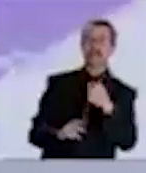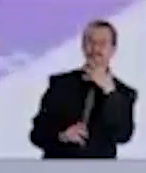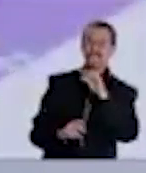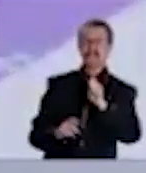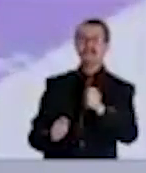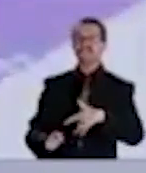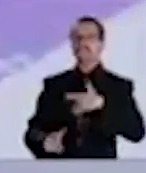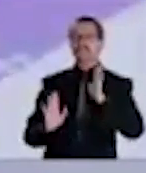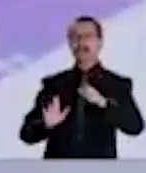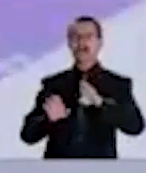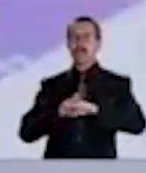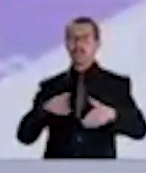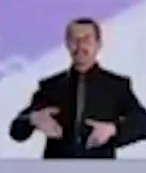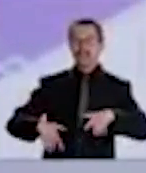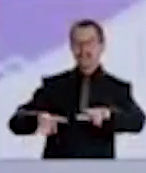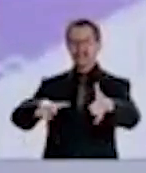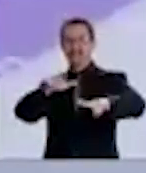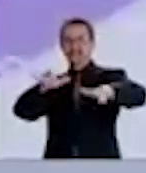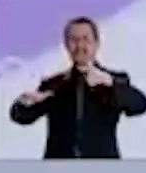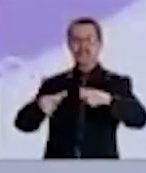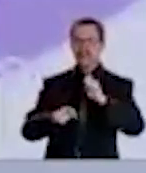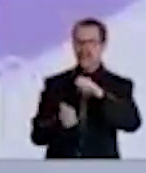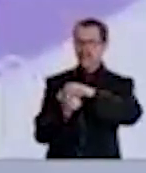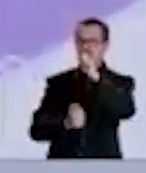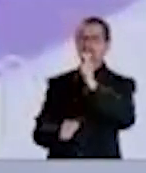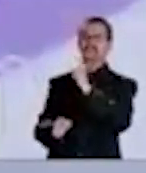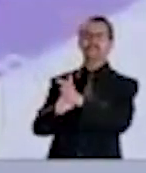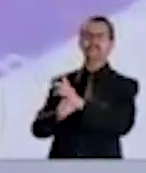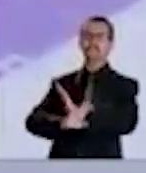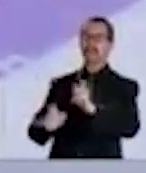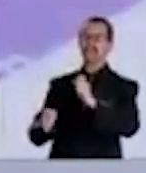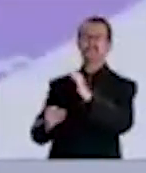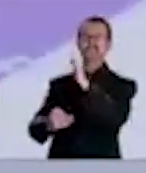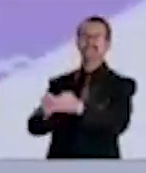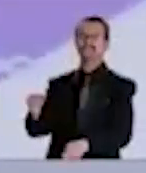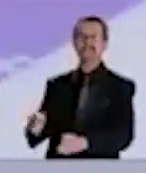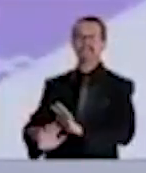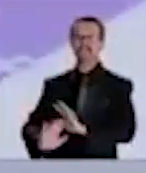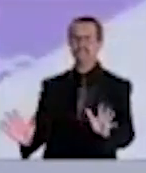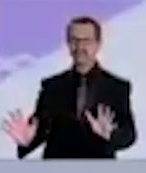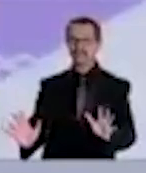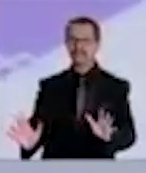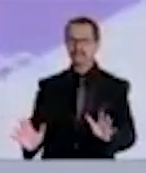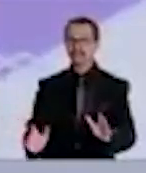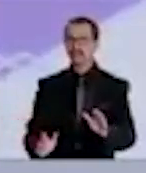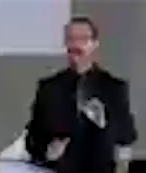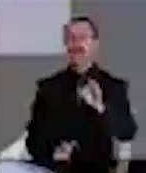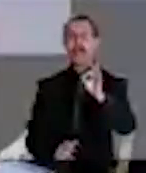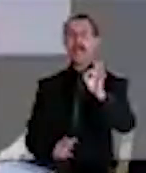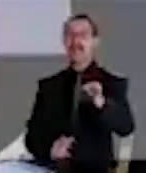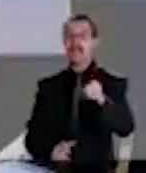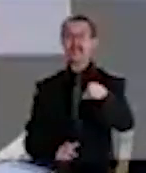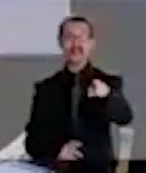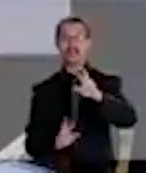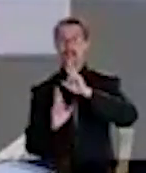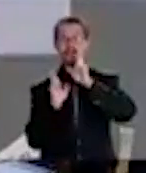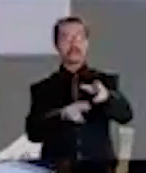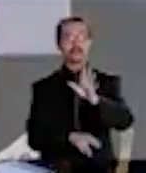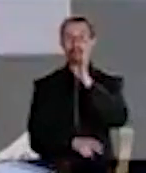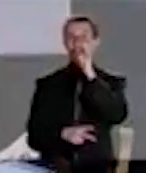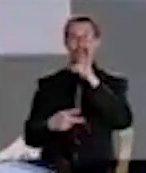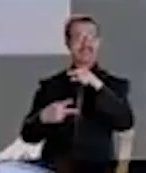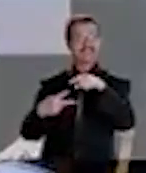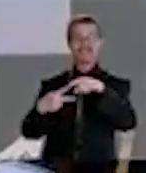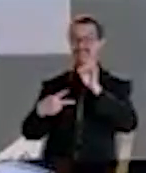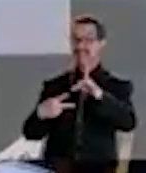ya no tiene réplicas candidato a nada ya no tiene ya no tiene réplicas candidatos voy con usted voy